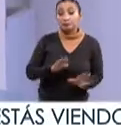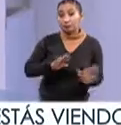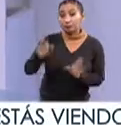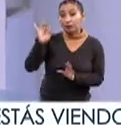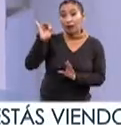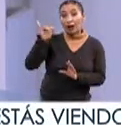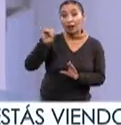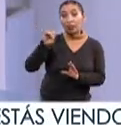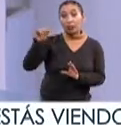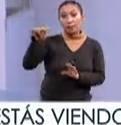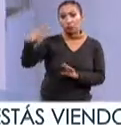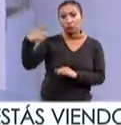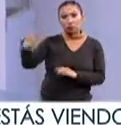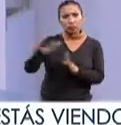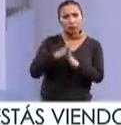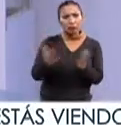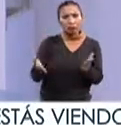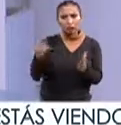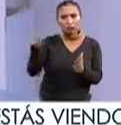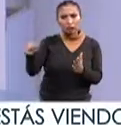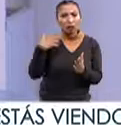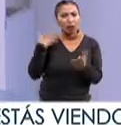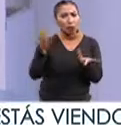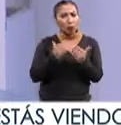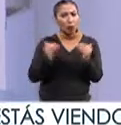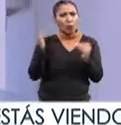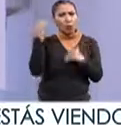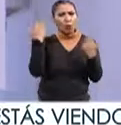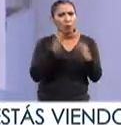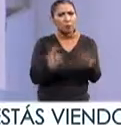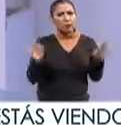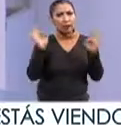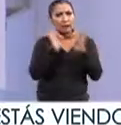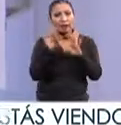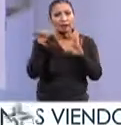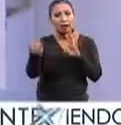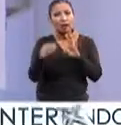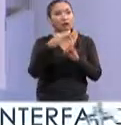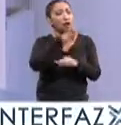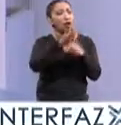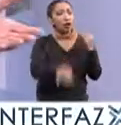caso de Fernando del Paso, todos sus libros son monumentales